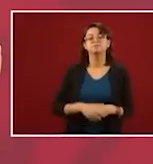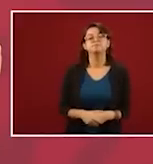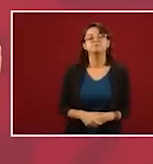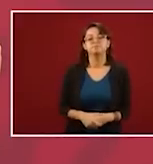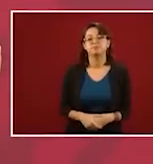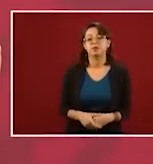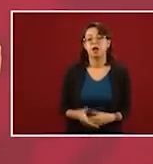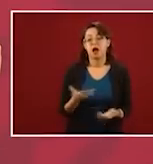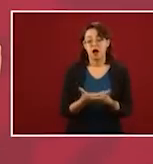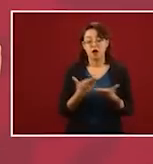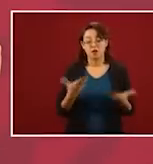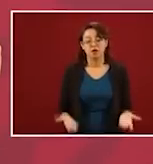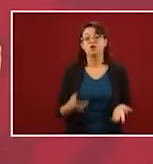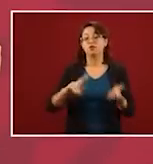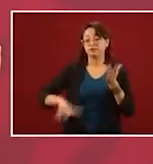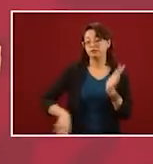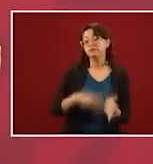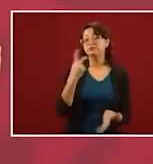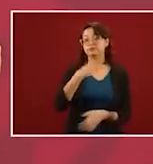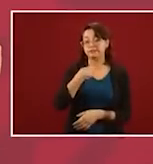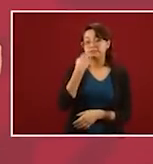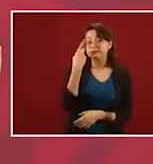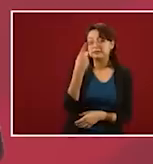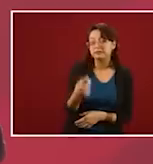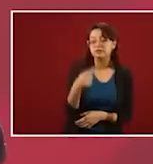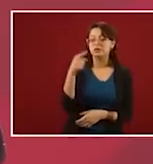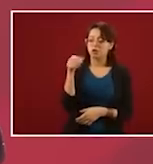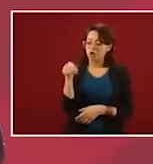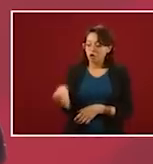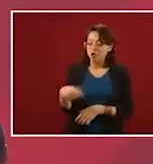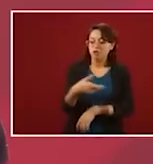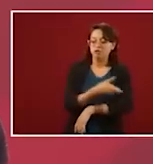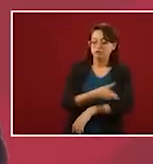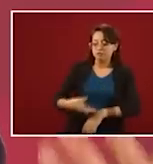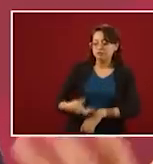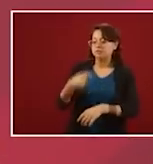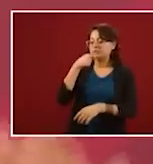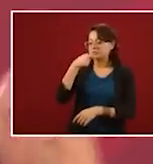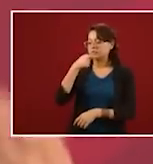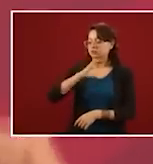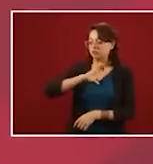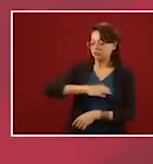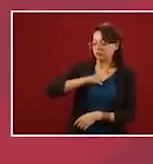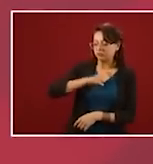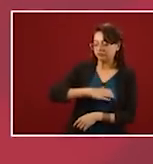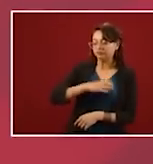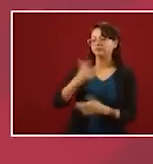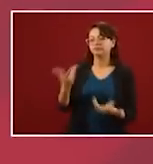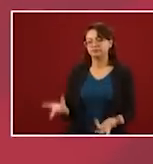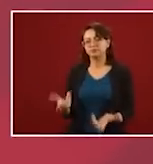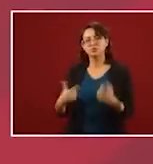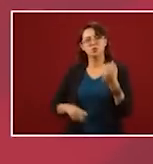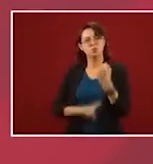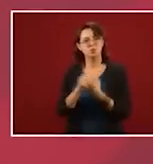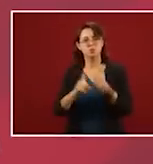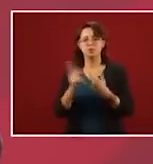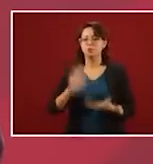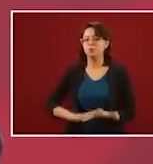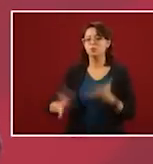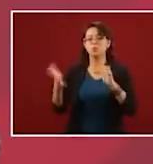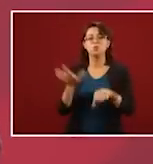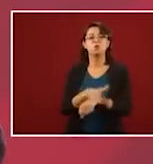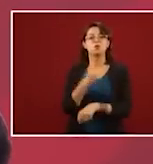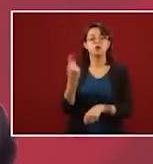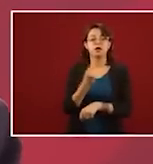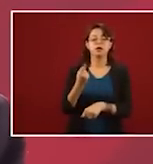cáncer. Se precipitó por un problema de que estos medicamentos que compramos y que desde